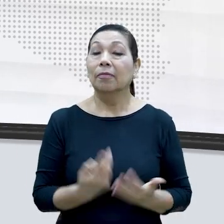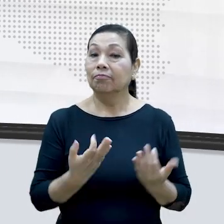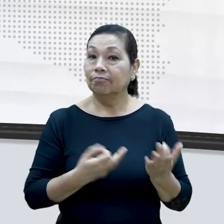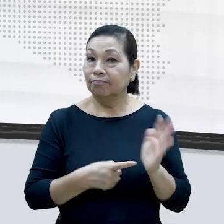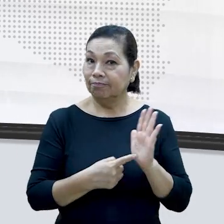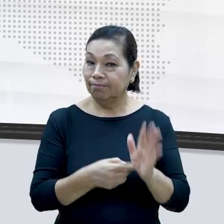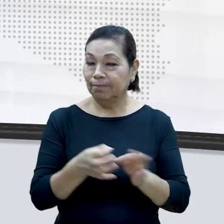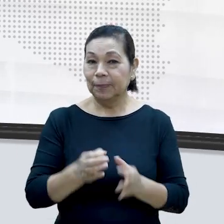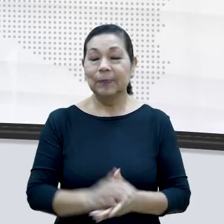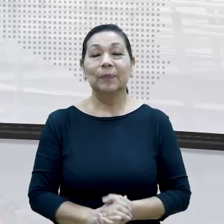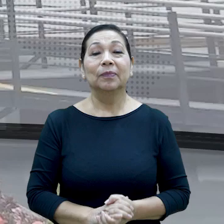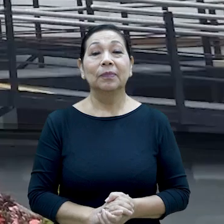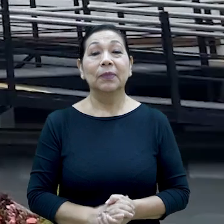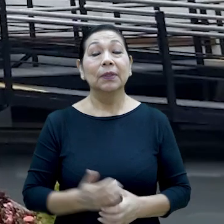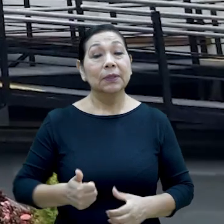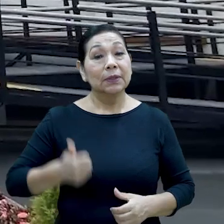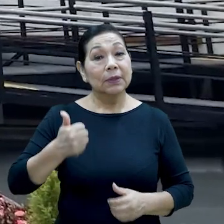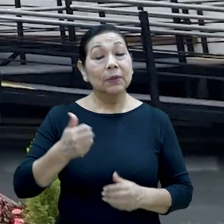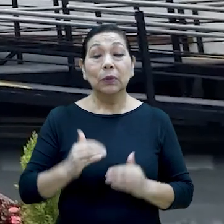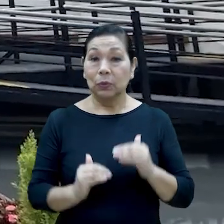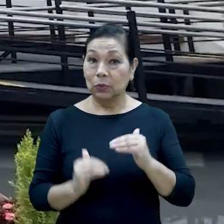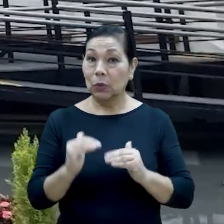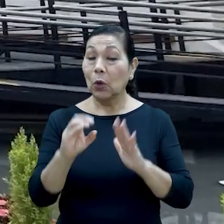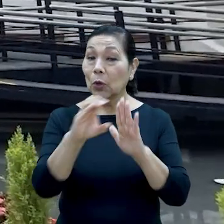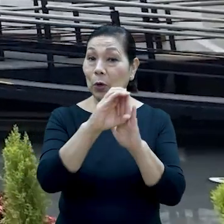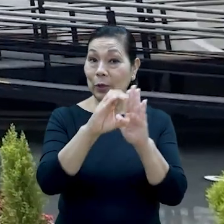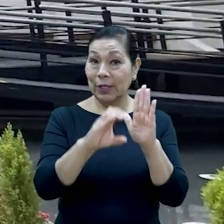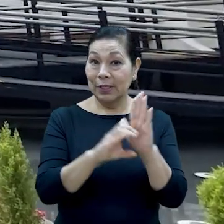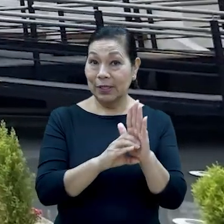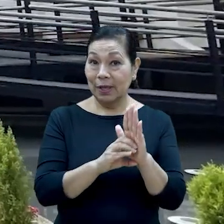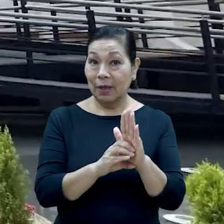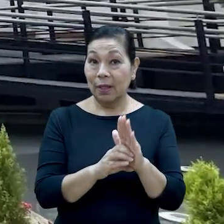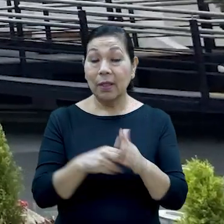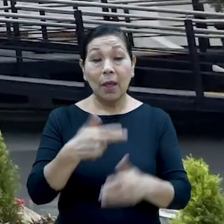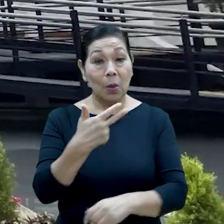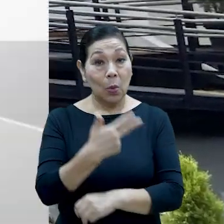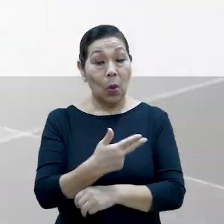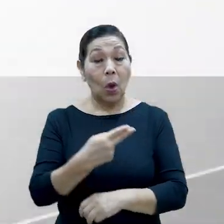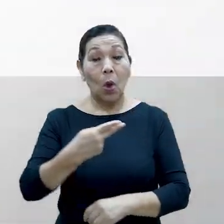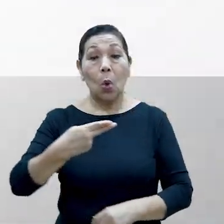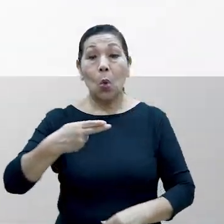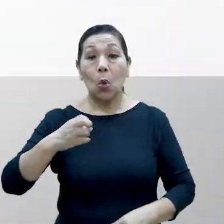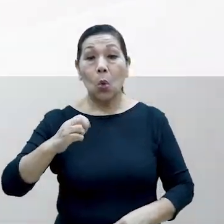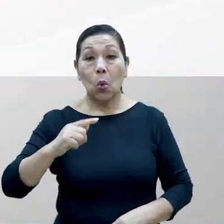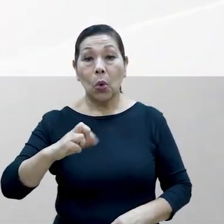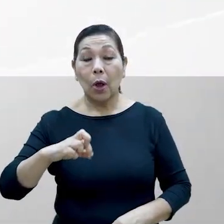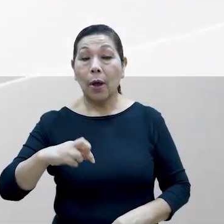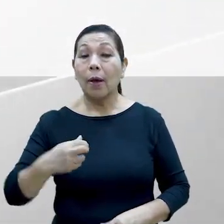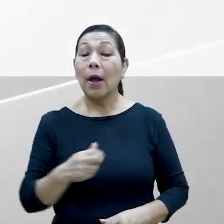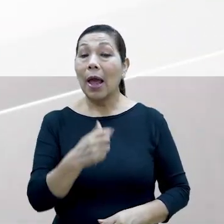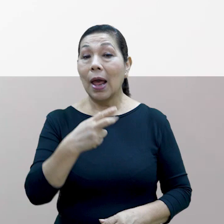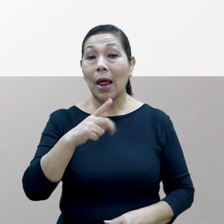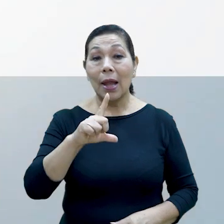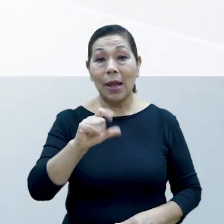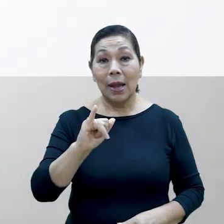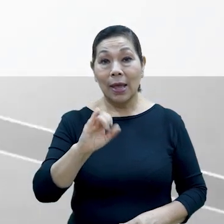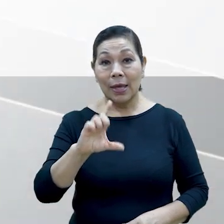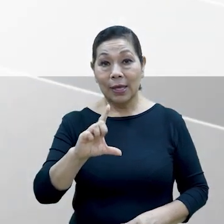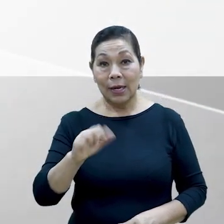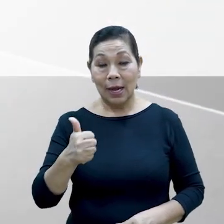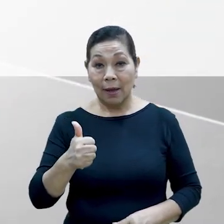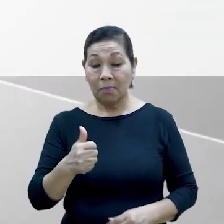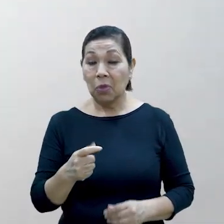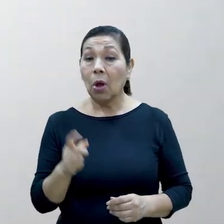A continuación, los detalles. Los magistrados de la Corte de Constitucionalidad de Guatemala, Héctor Hugo Pérez Aguilera y Leila Susana